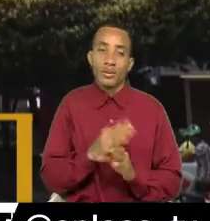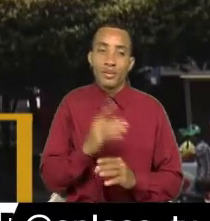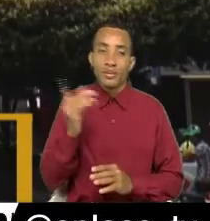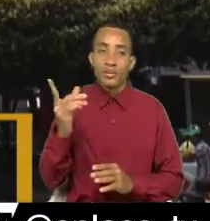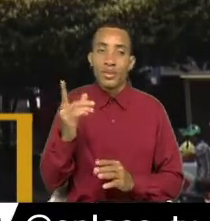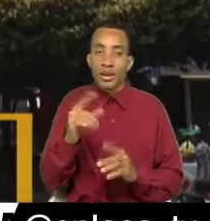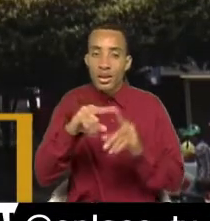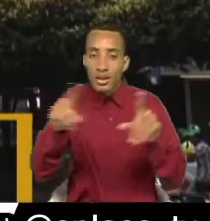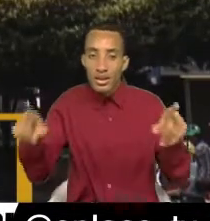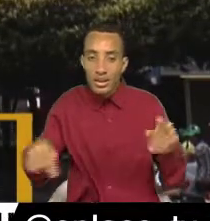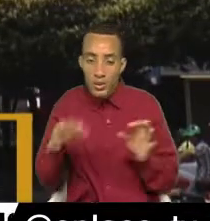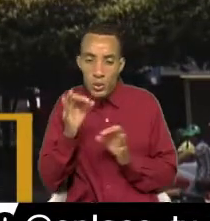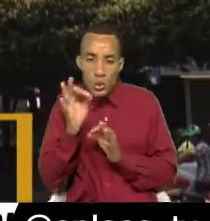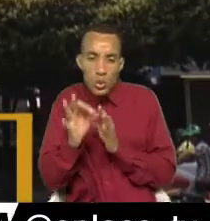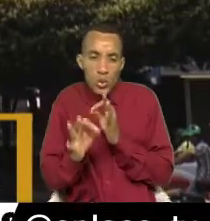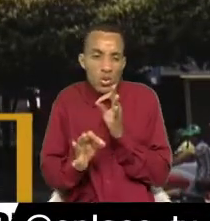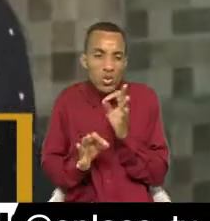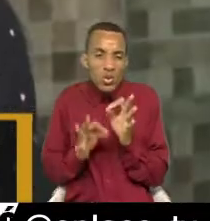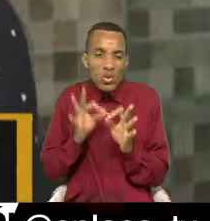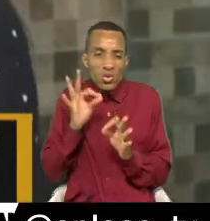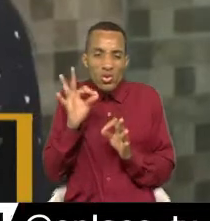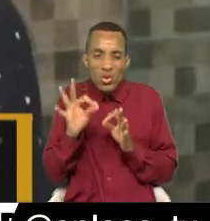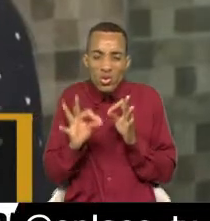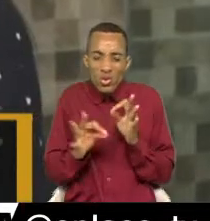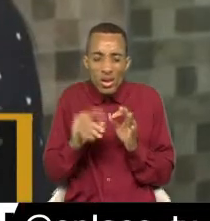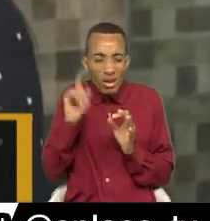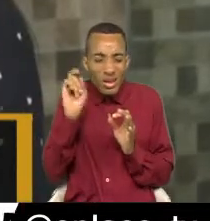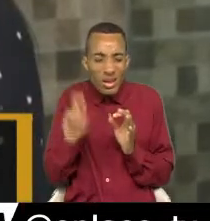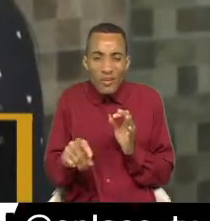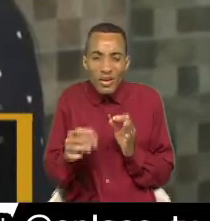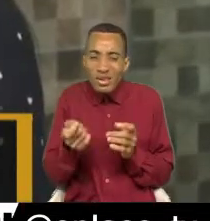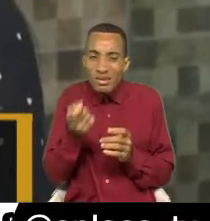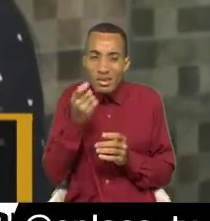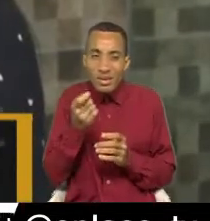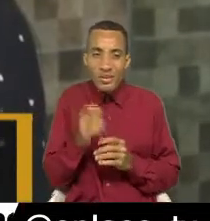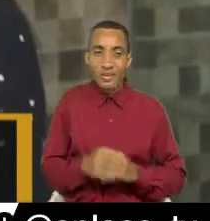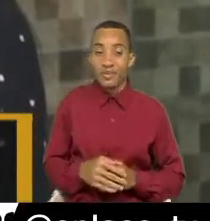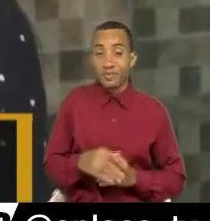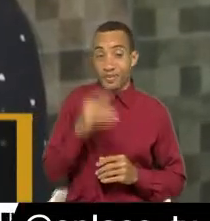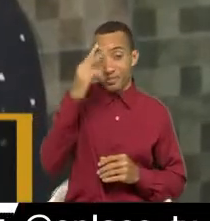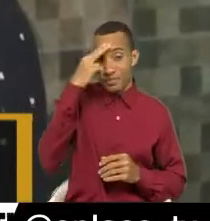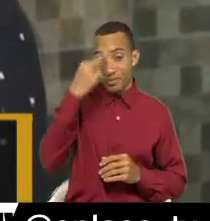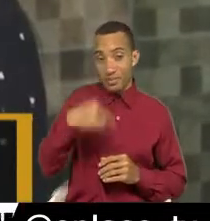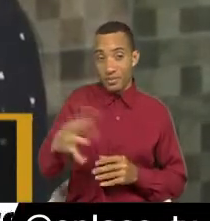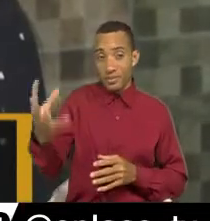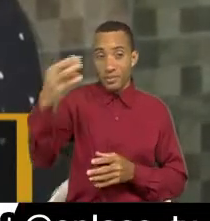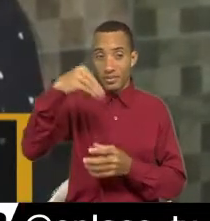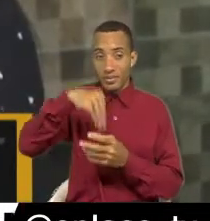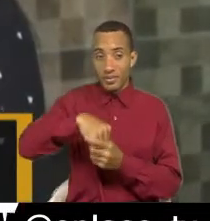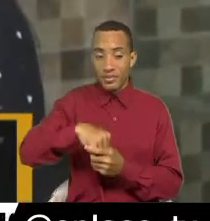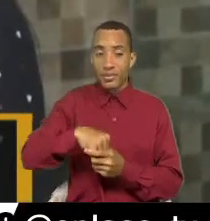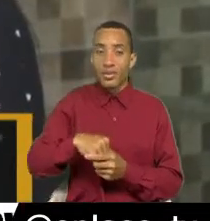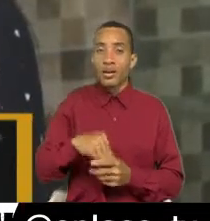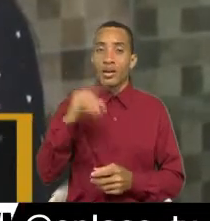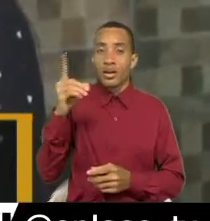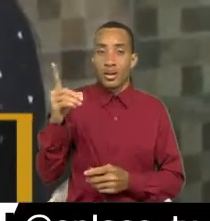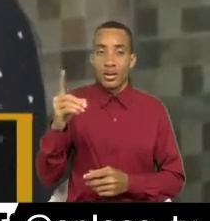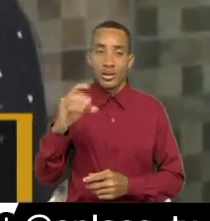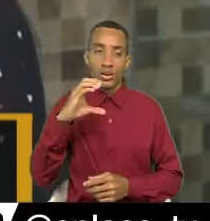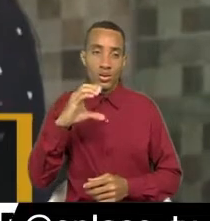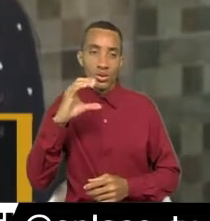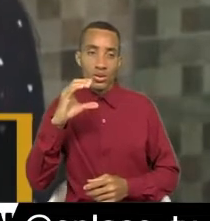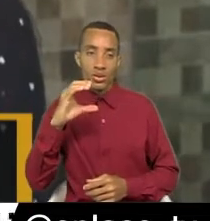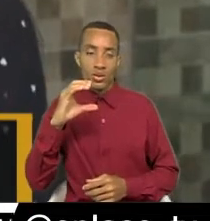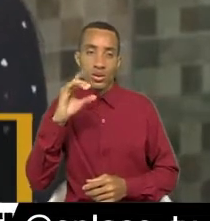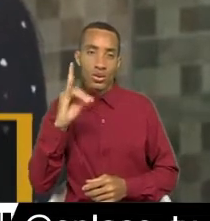Clínica Magdalena. Mi hijo está actualmente hospitalizado en la unidad de cuidados intensivos de la unidad Clínica